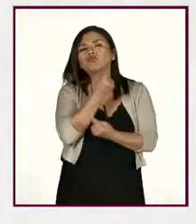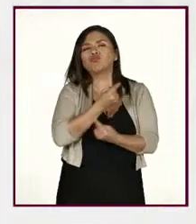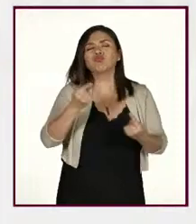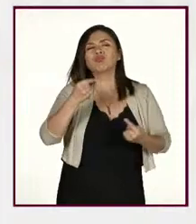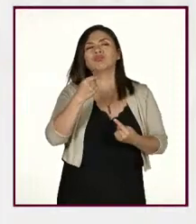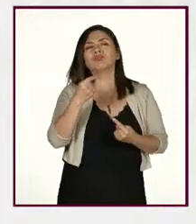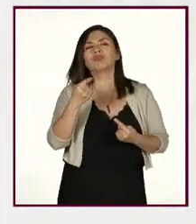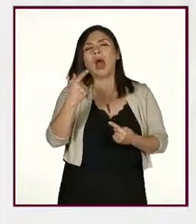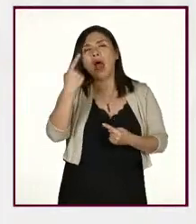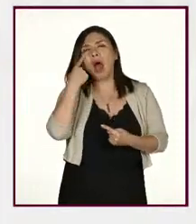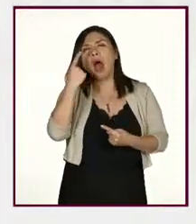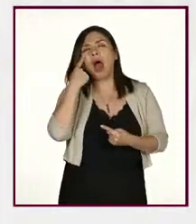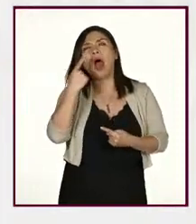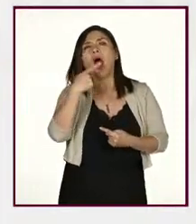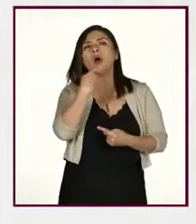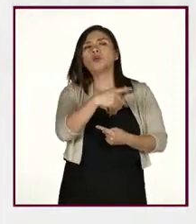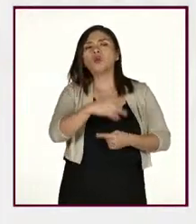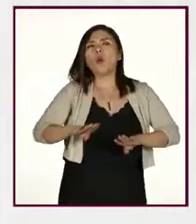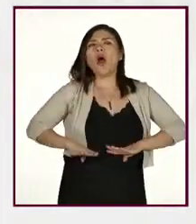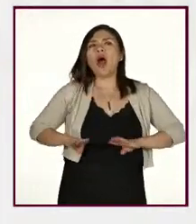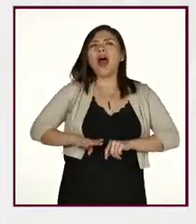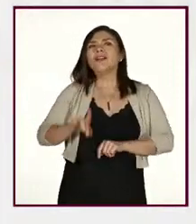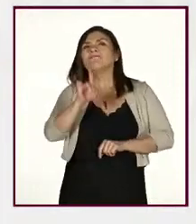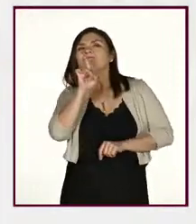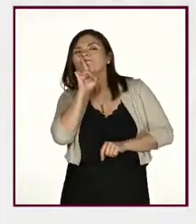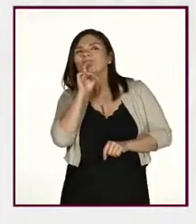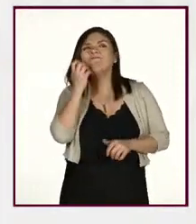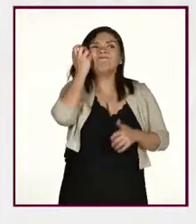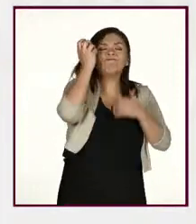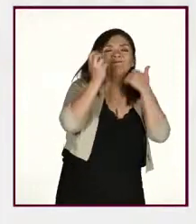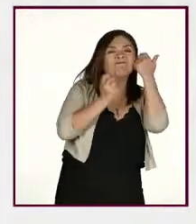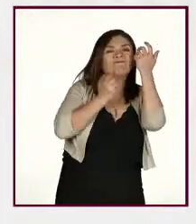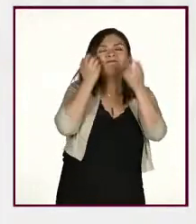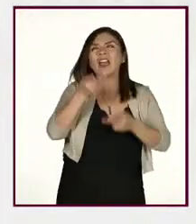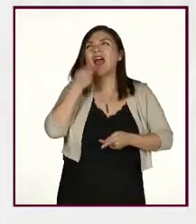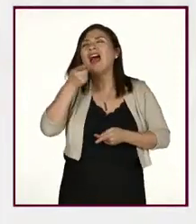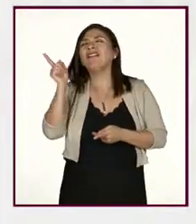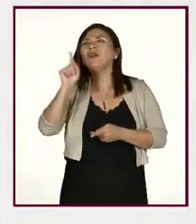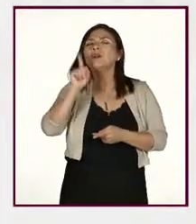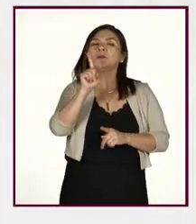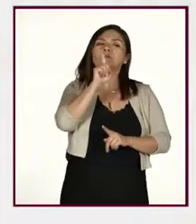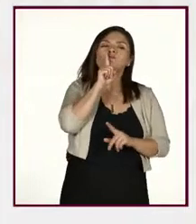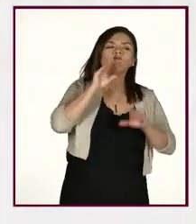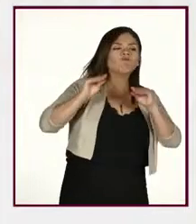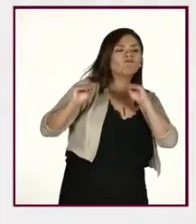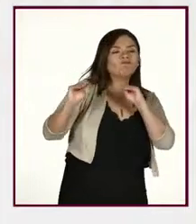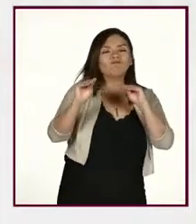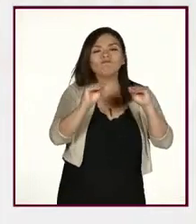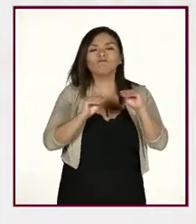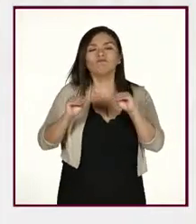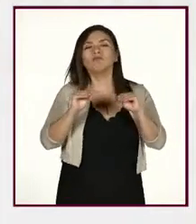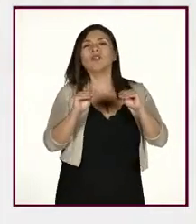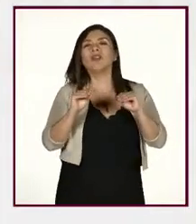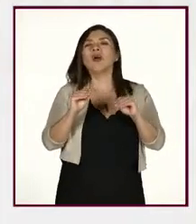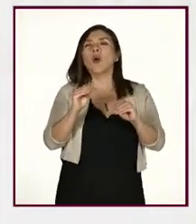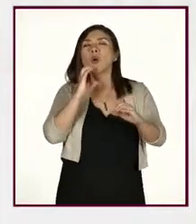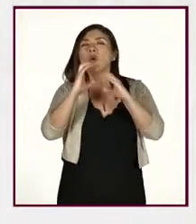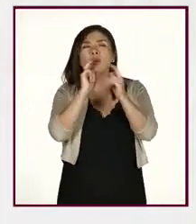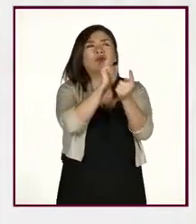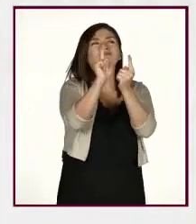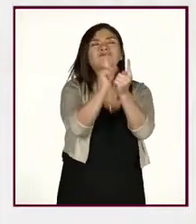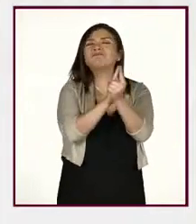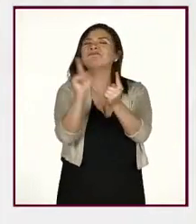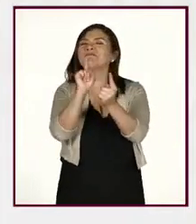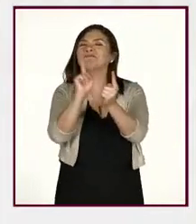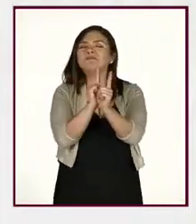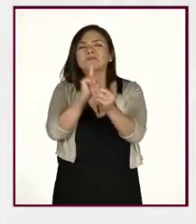tienen más una tendencia a ser como retraídos, más tímidos, que le cuesta más como ciertas interacciones